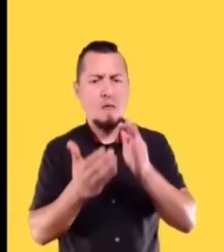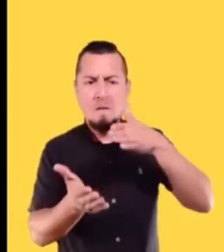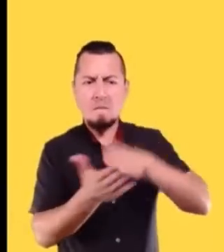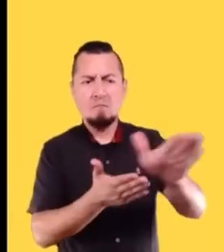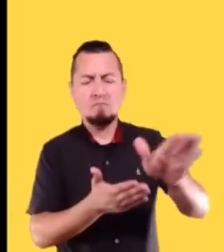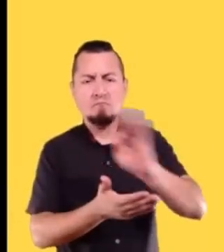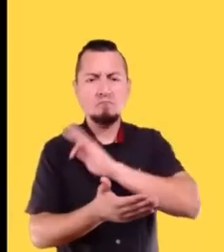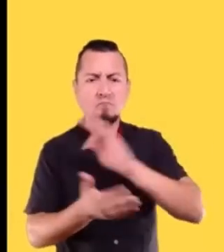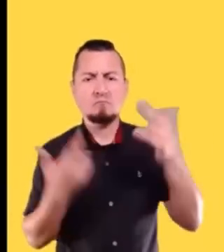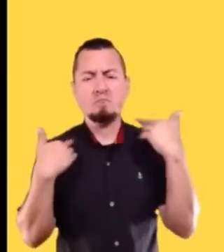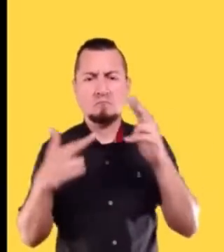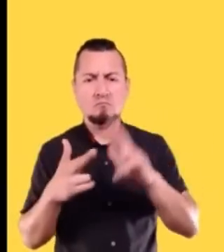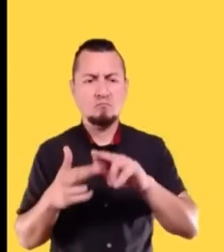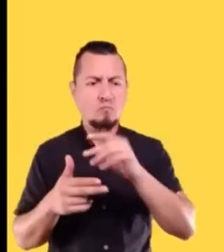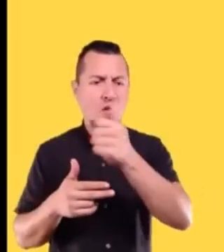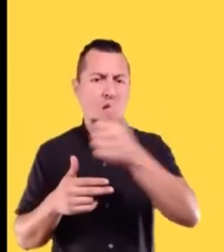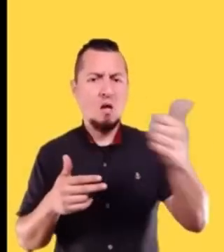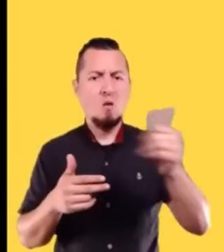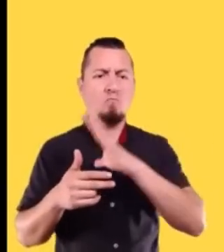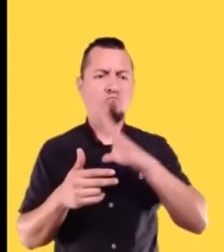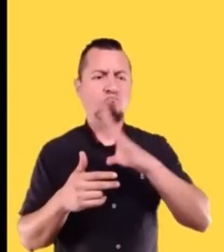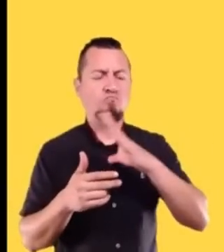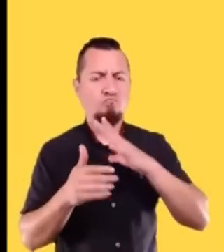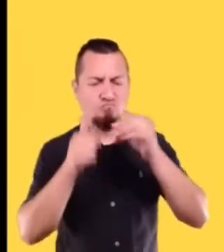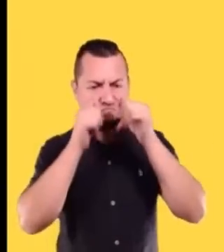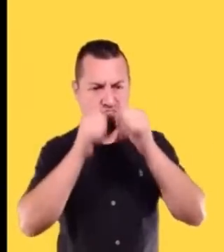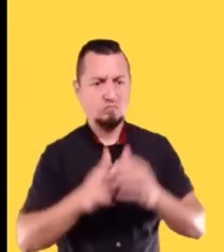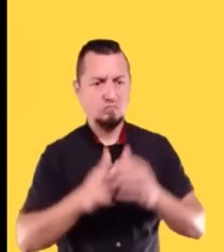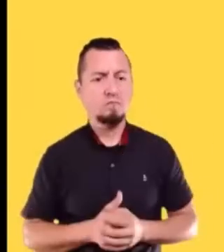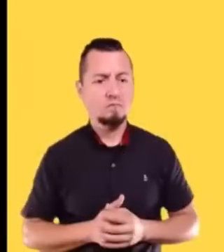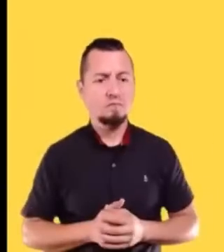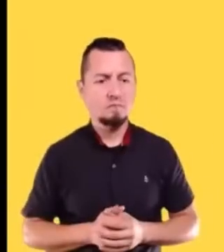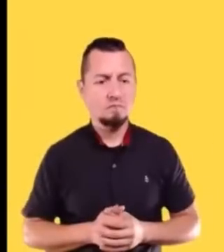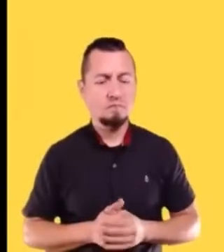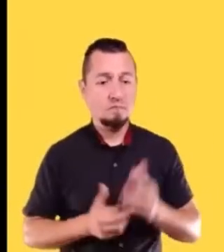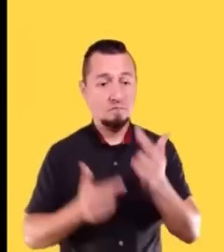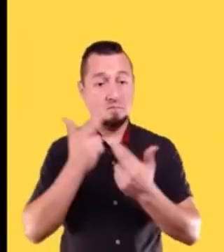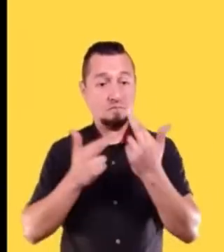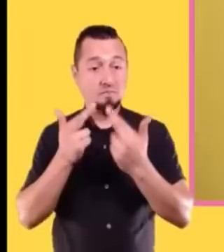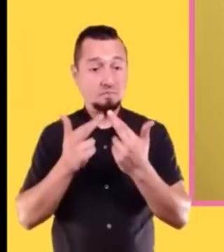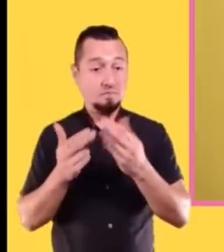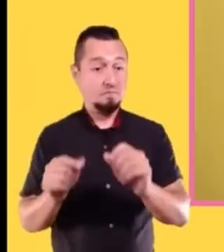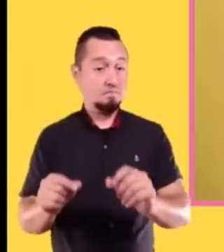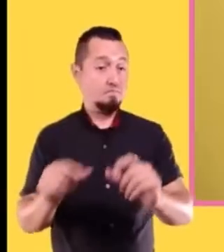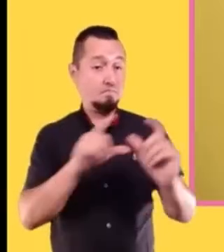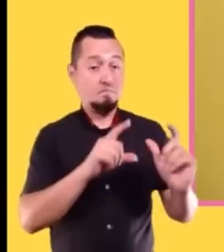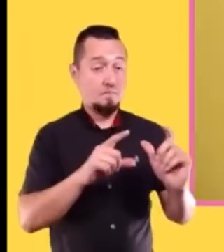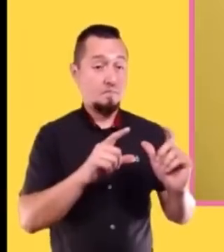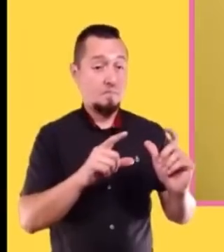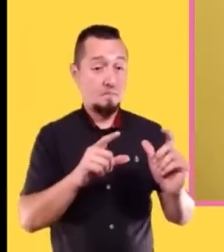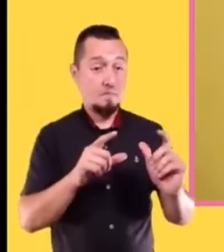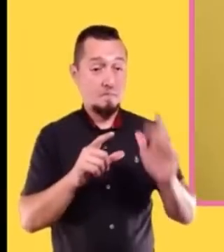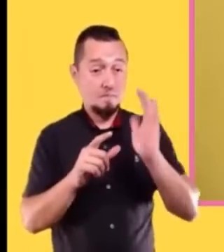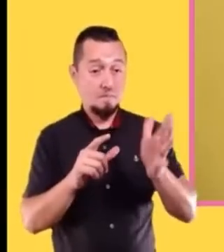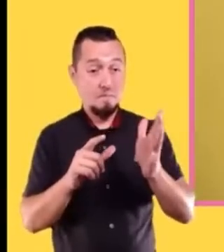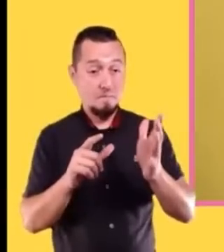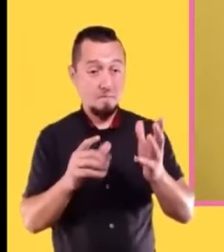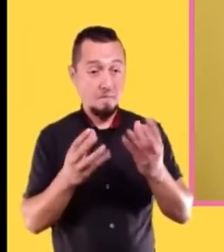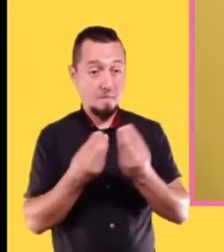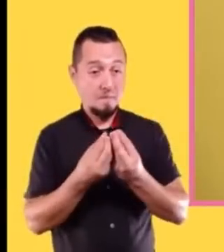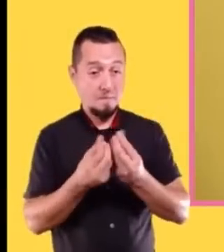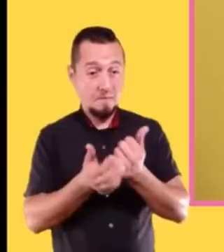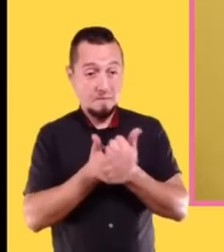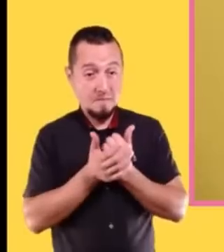maestros tengan todas las herramientas. Me regreso a la presentación una vez que la encuentre, porque ya la cerré, pero ahorita me van a ayudar otra vez